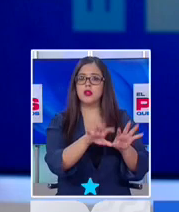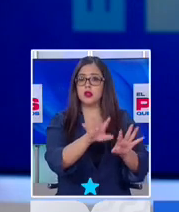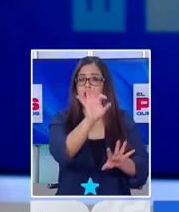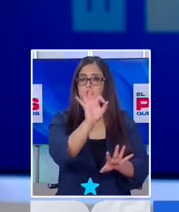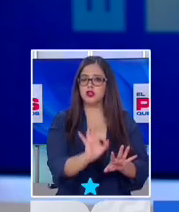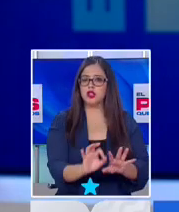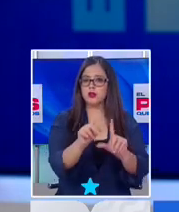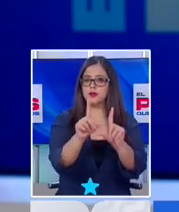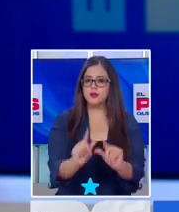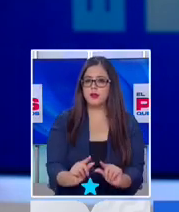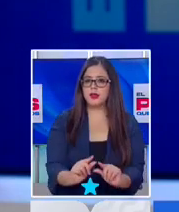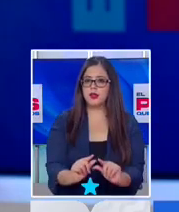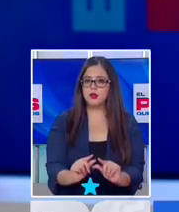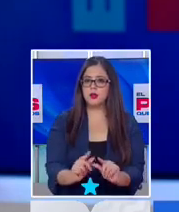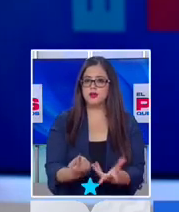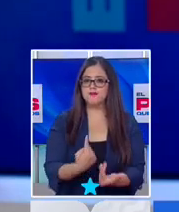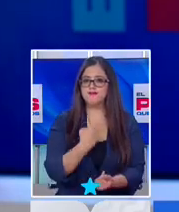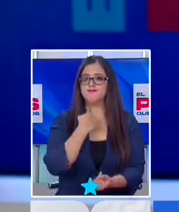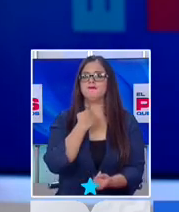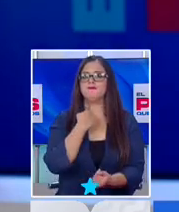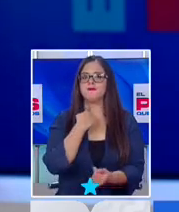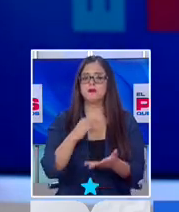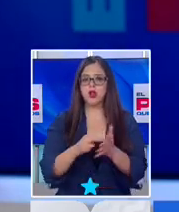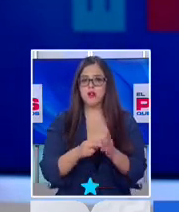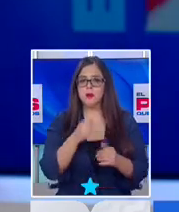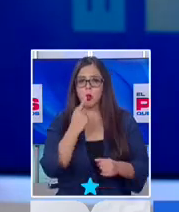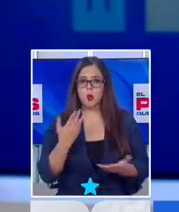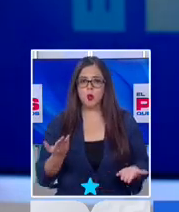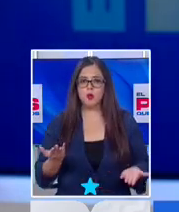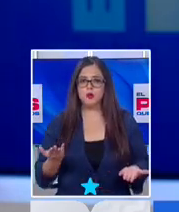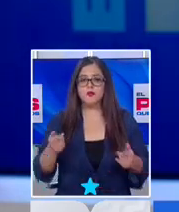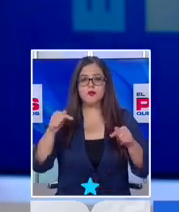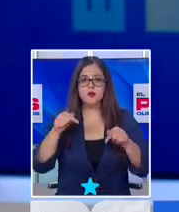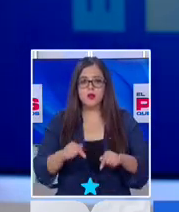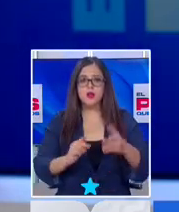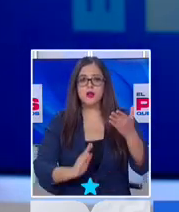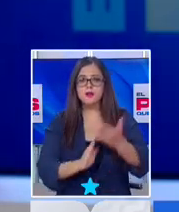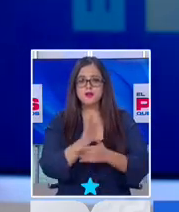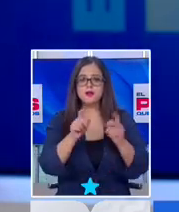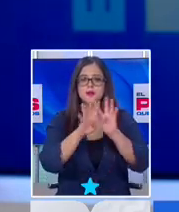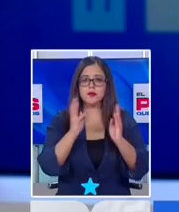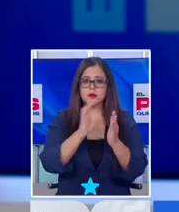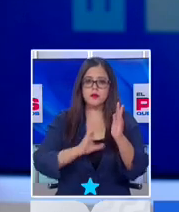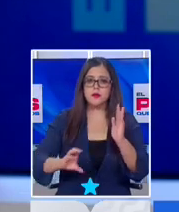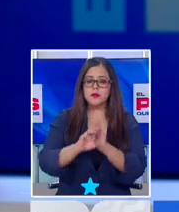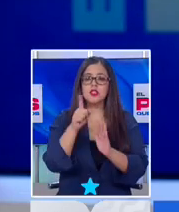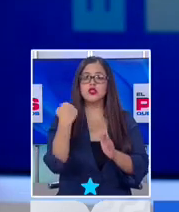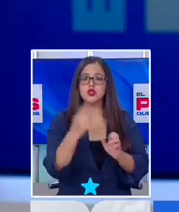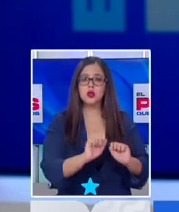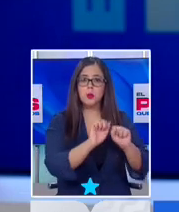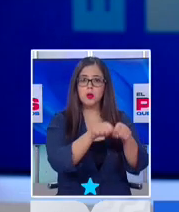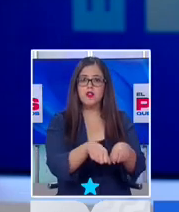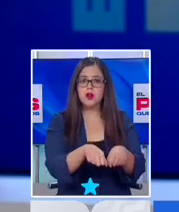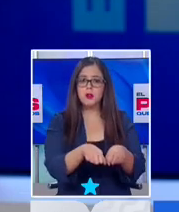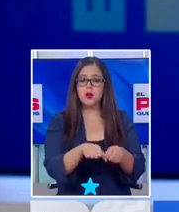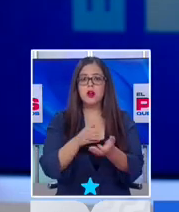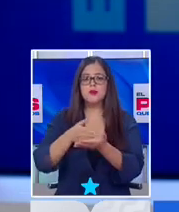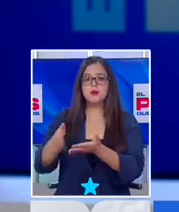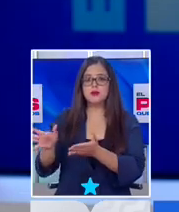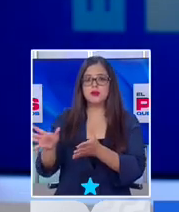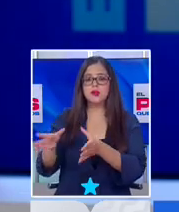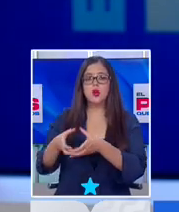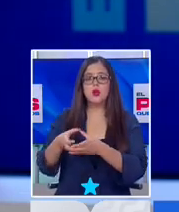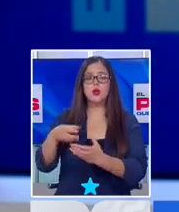10% digo algo está fallando hoy día la iniciativa convencional que nosotros hemos aprobado de eliminar el